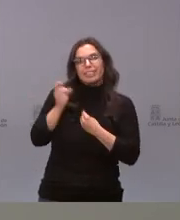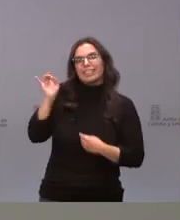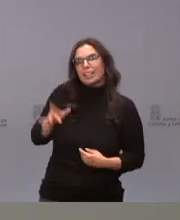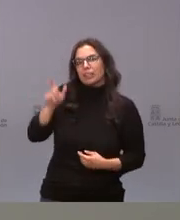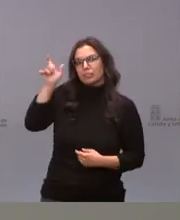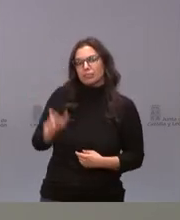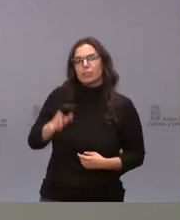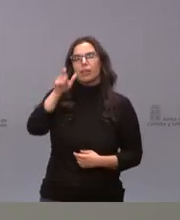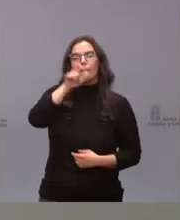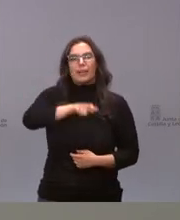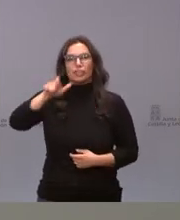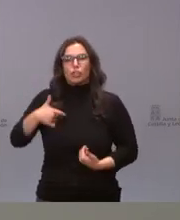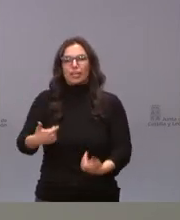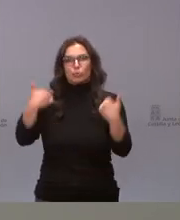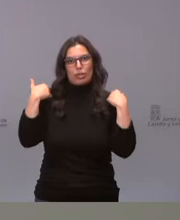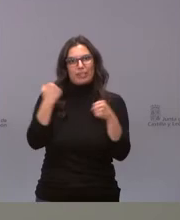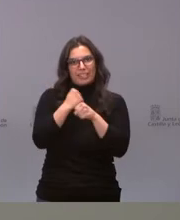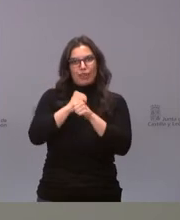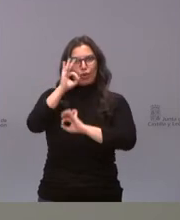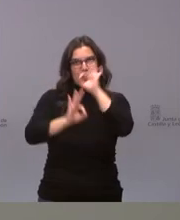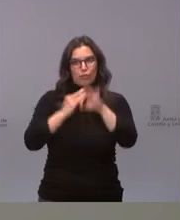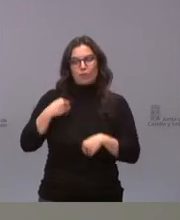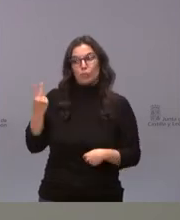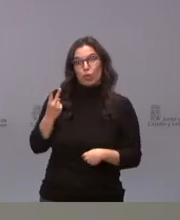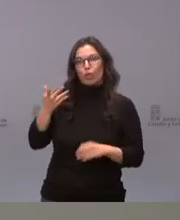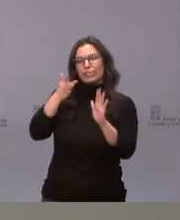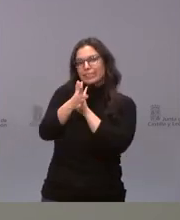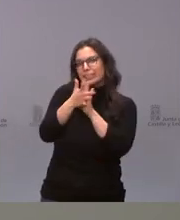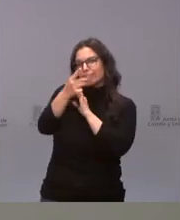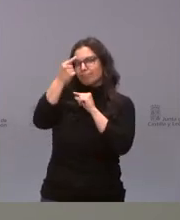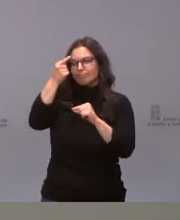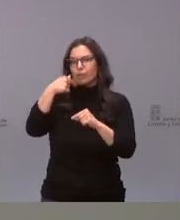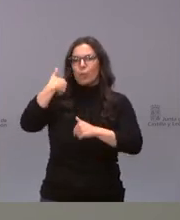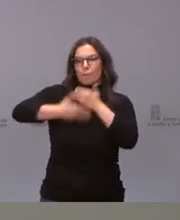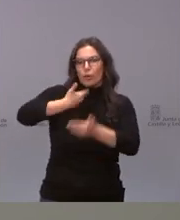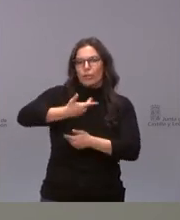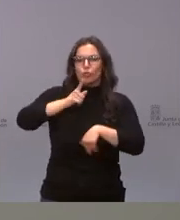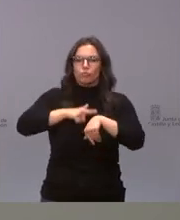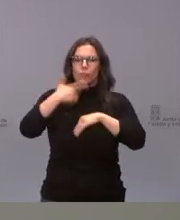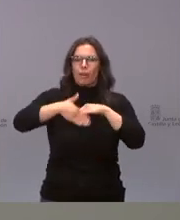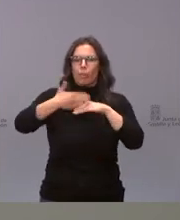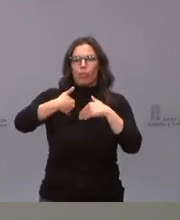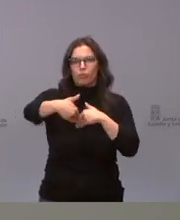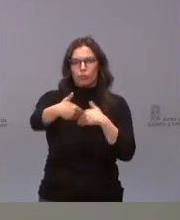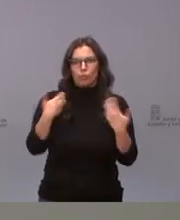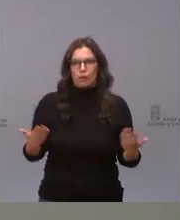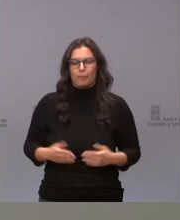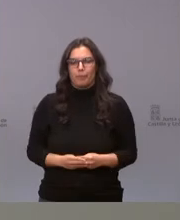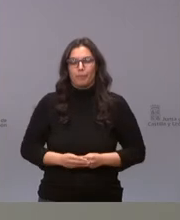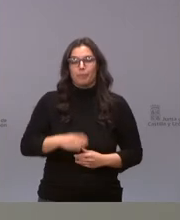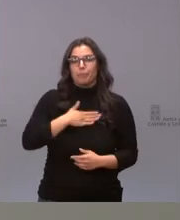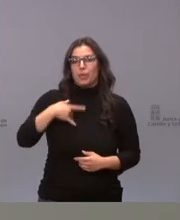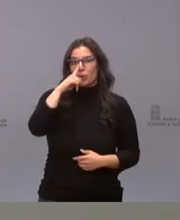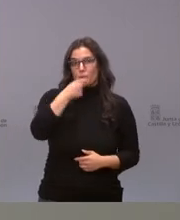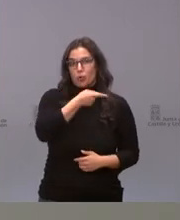las personas responsables de este trabajo para explicar en detalle el proceso y sus tiempos. Quiero recordar a todos los